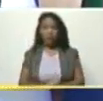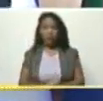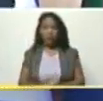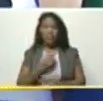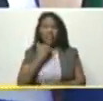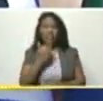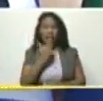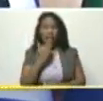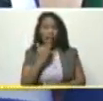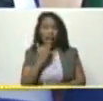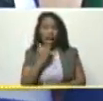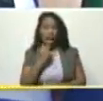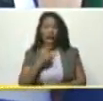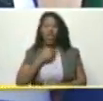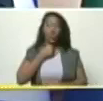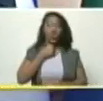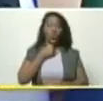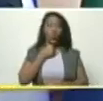casi que prorracista,